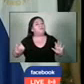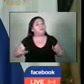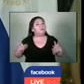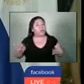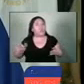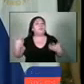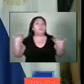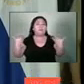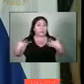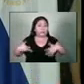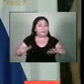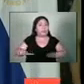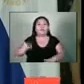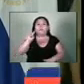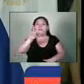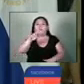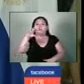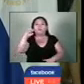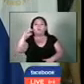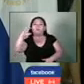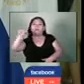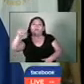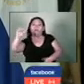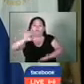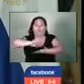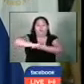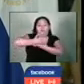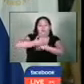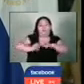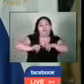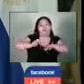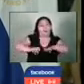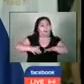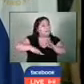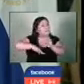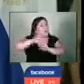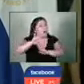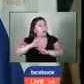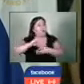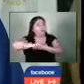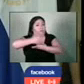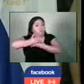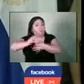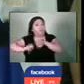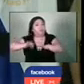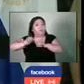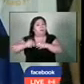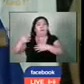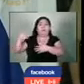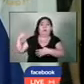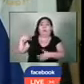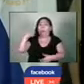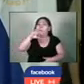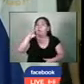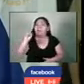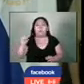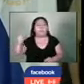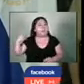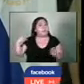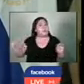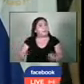hemos entregado 200 mil computadoras, que son más computadoras de las que se entregaron en los últimos 40 años.